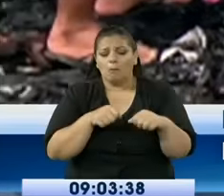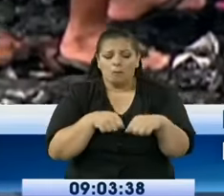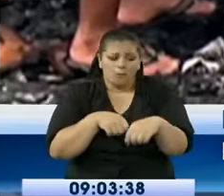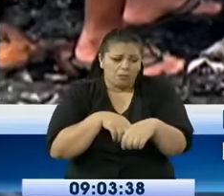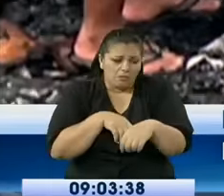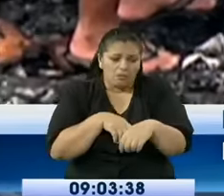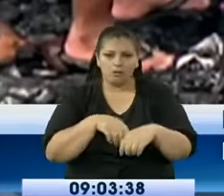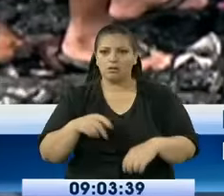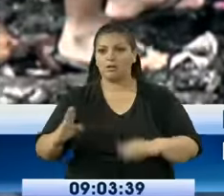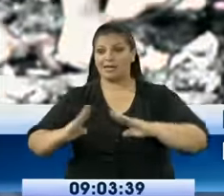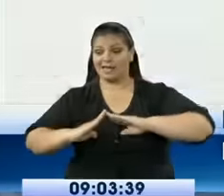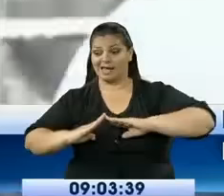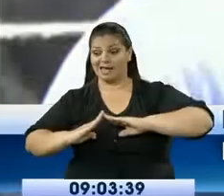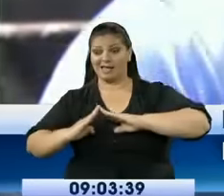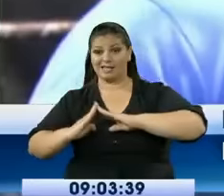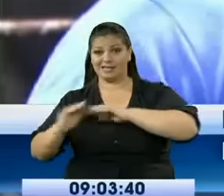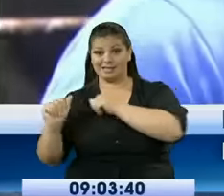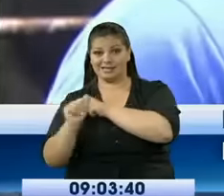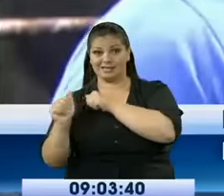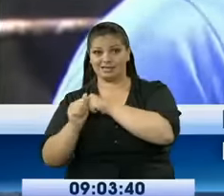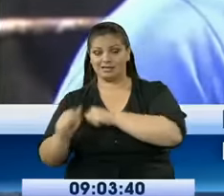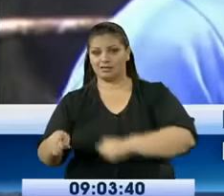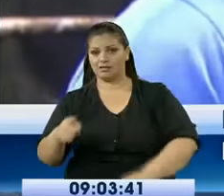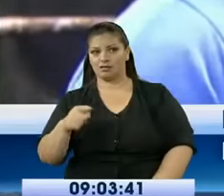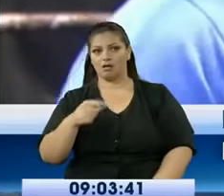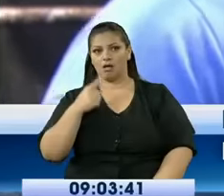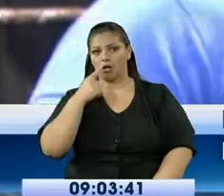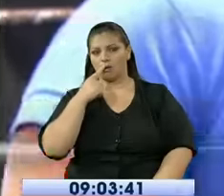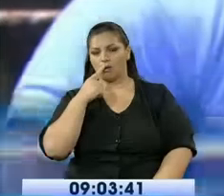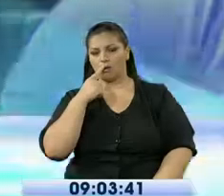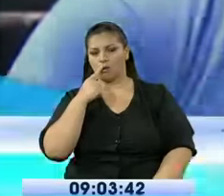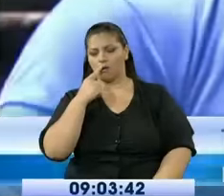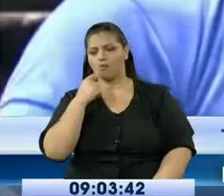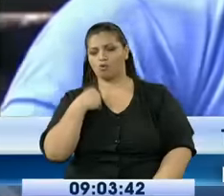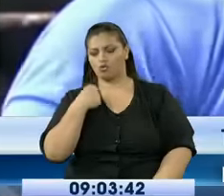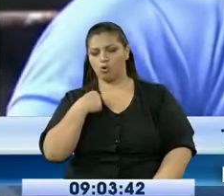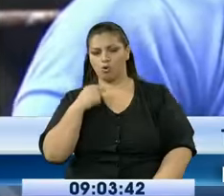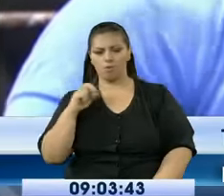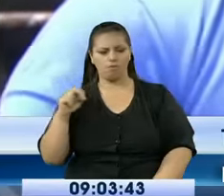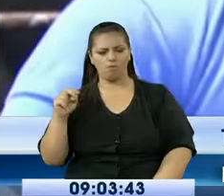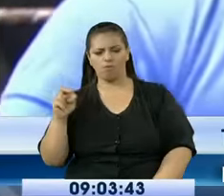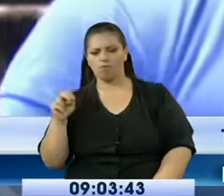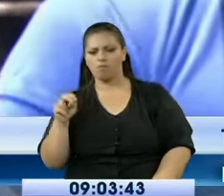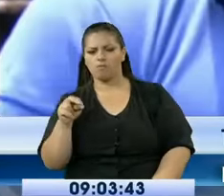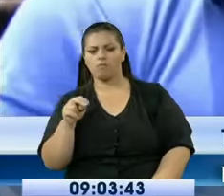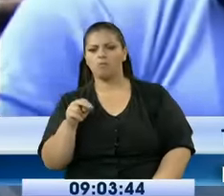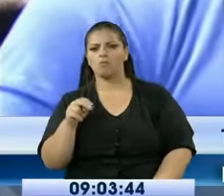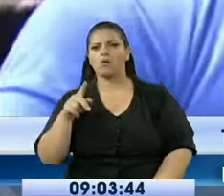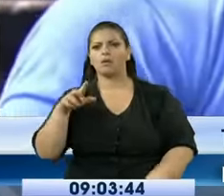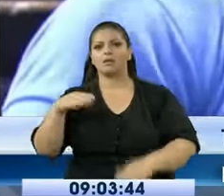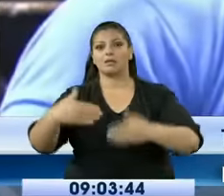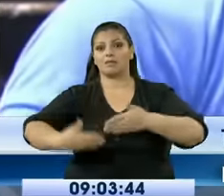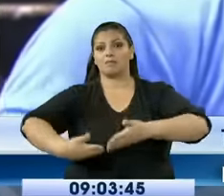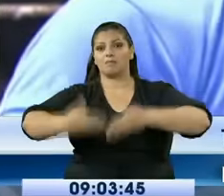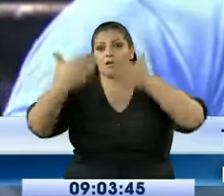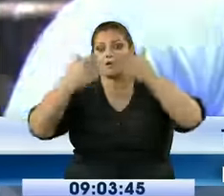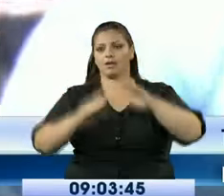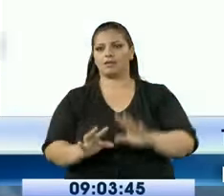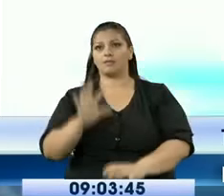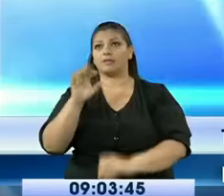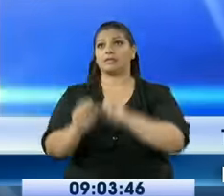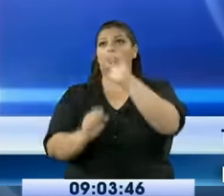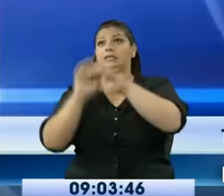lo rescataron. Yo vine acá porque estaba incendiándose. Cuando yo me subí por la pared y lo vi a Huguito que estaba allá, rinconada en la mate ni